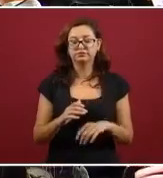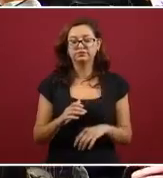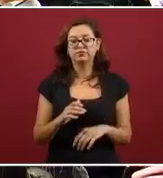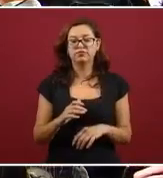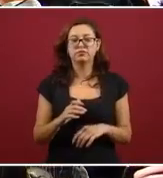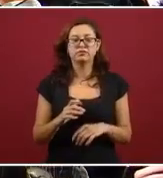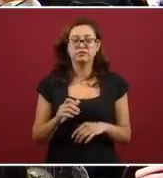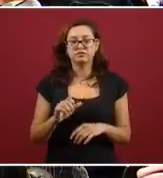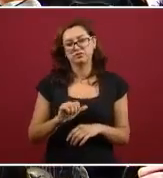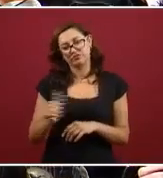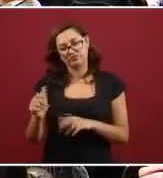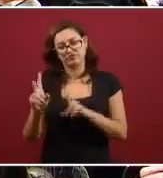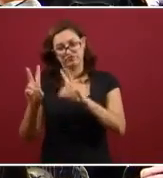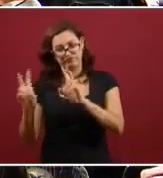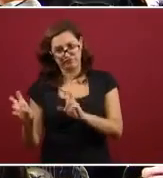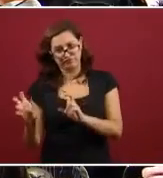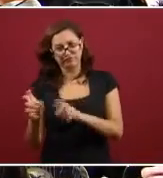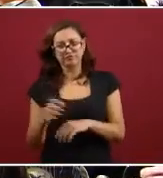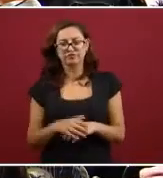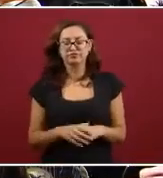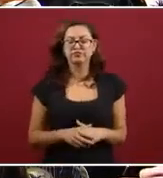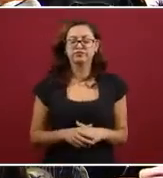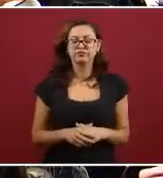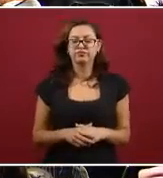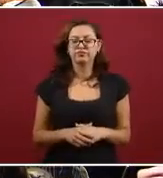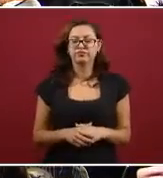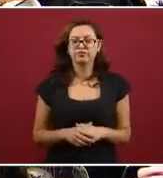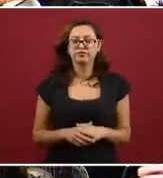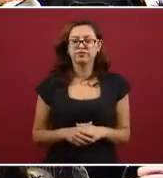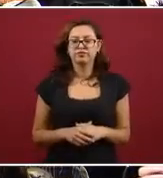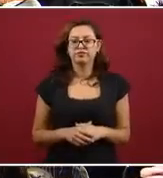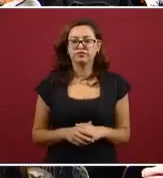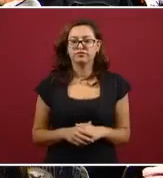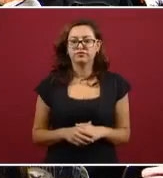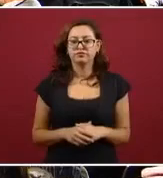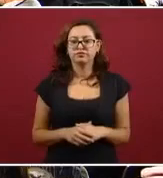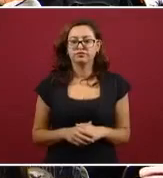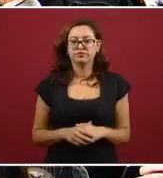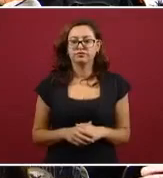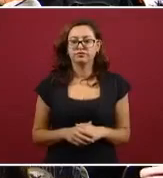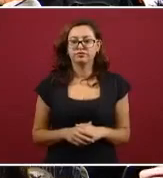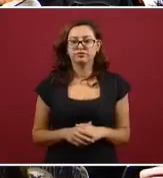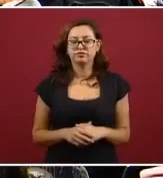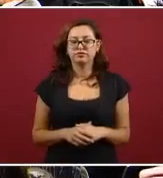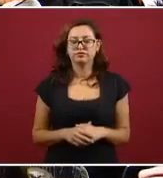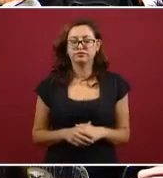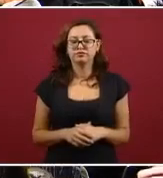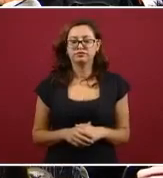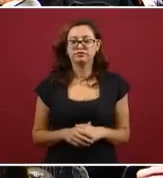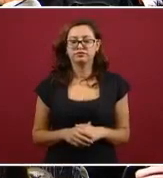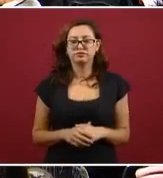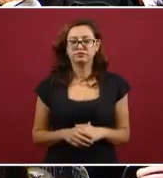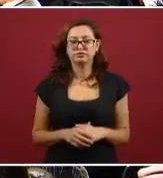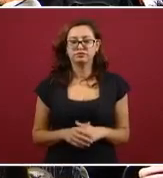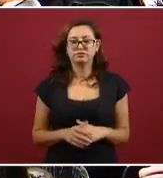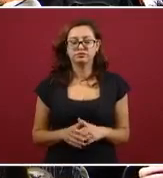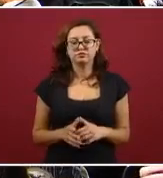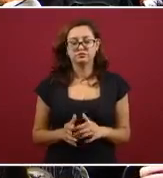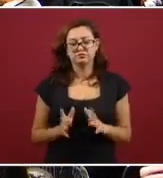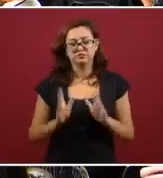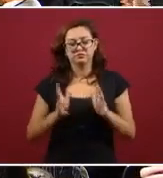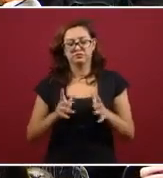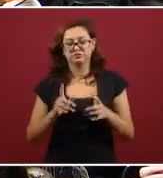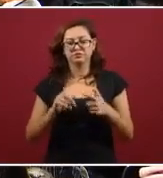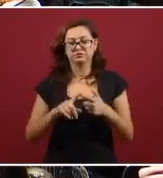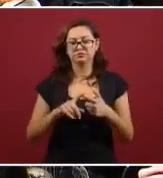a lo estructural, si les parece, ¿sí? Al fondo. Ya se quedaría Marcelo y Graciela y